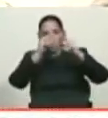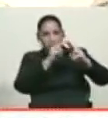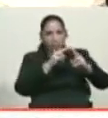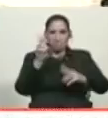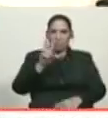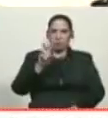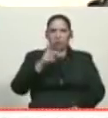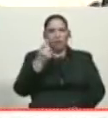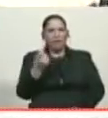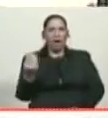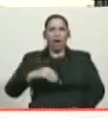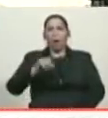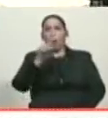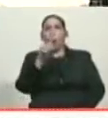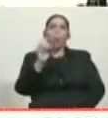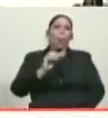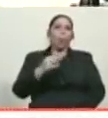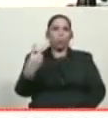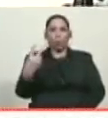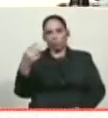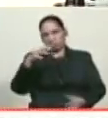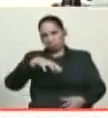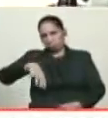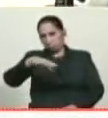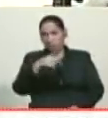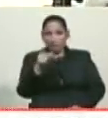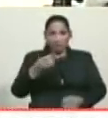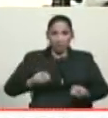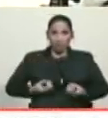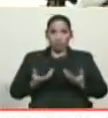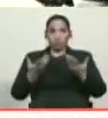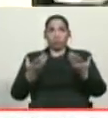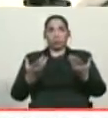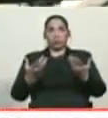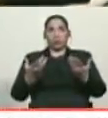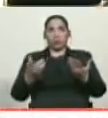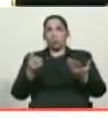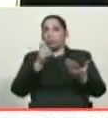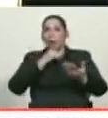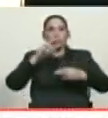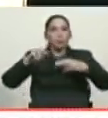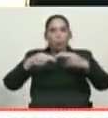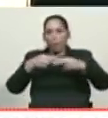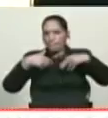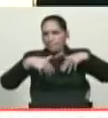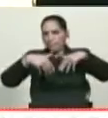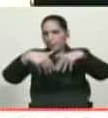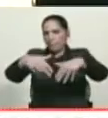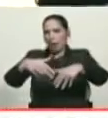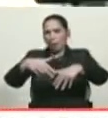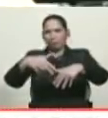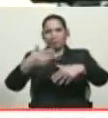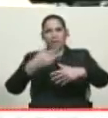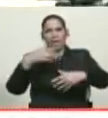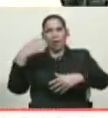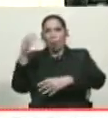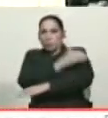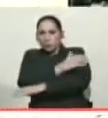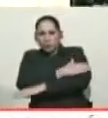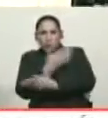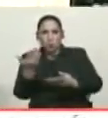dos estados. Y esas manifestaciones no lo juran los medios de la derecha. La fuerza de nuestro pueblo, el amor de nuestro